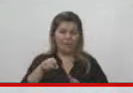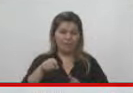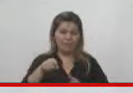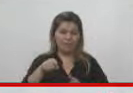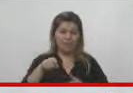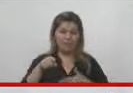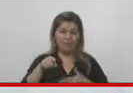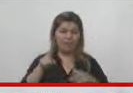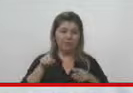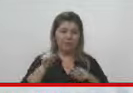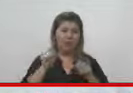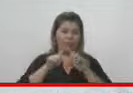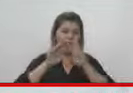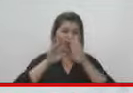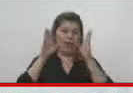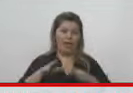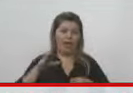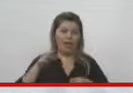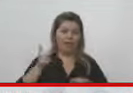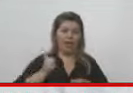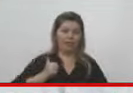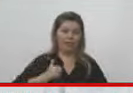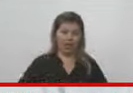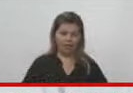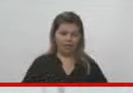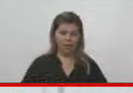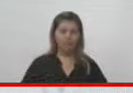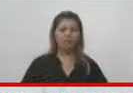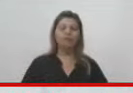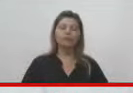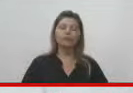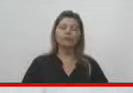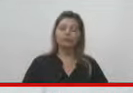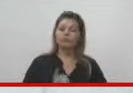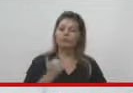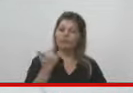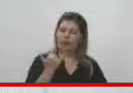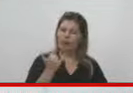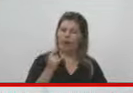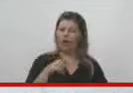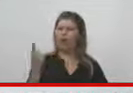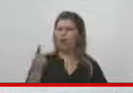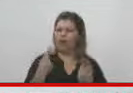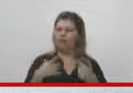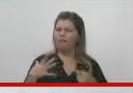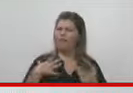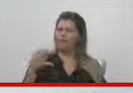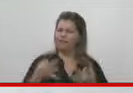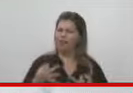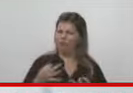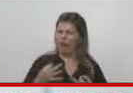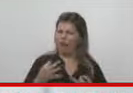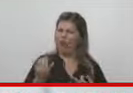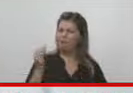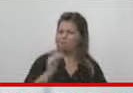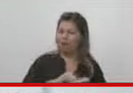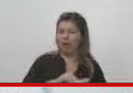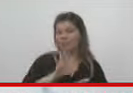de la Cancillería. Hay otras también informalidades, pero solamente porque,